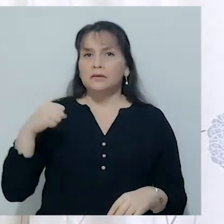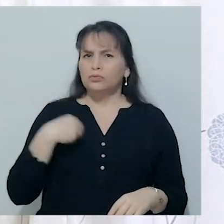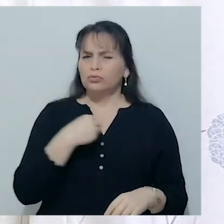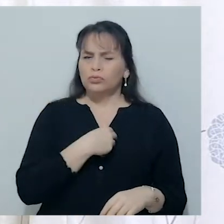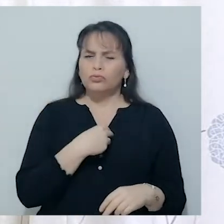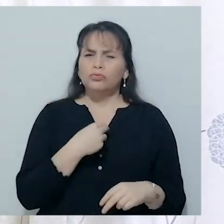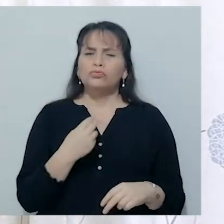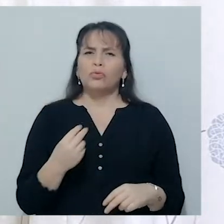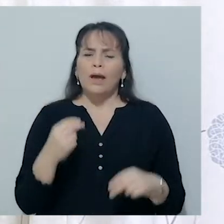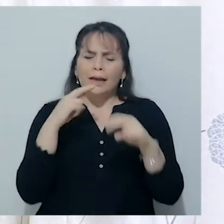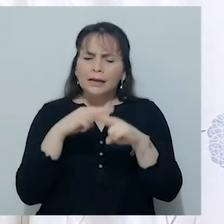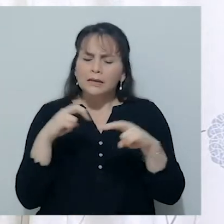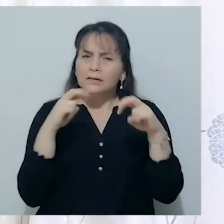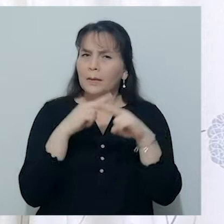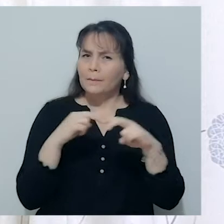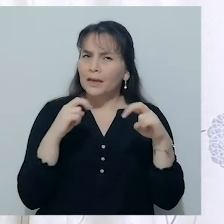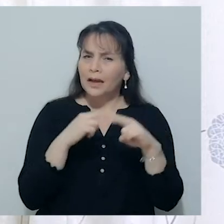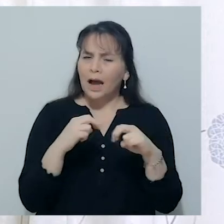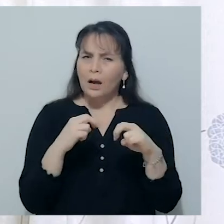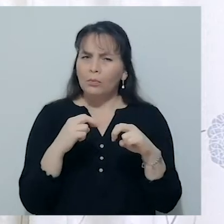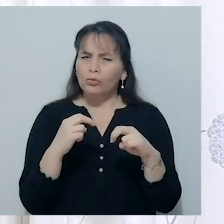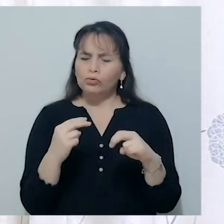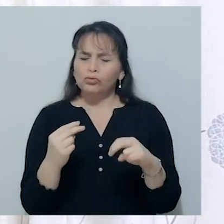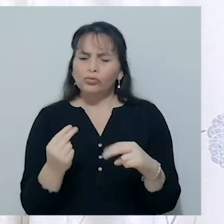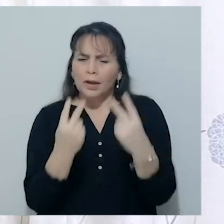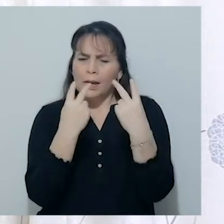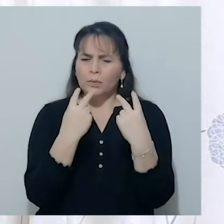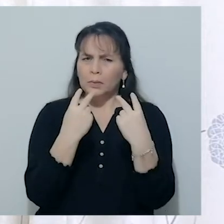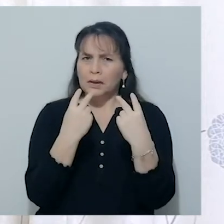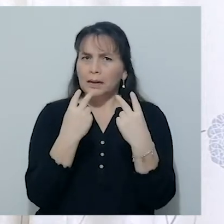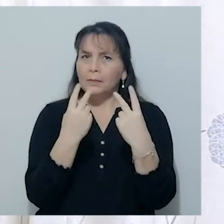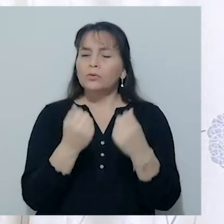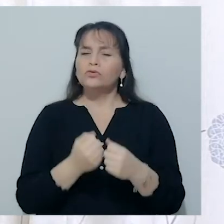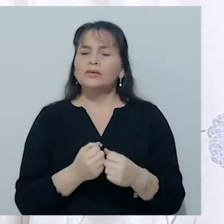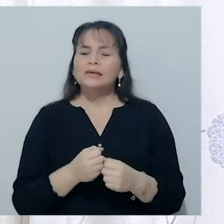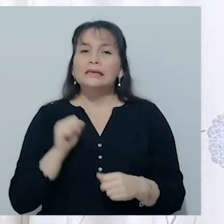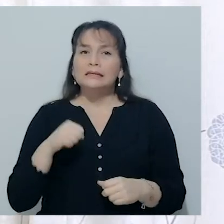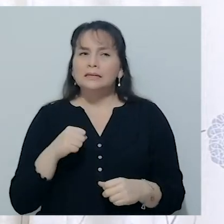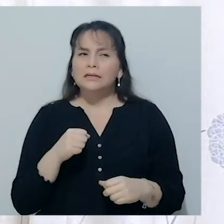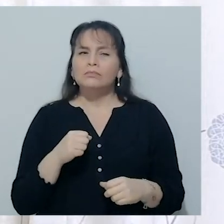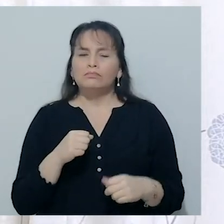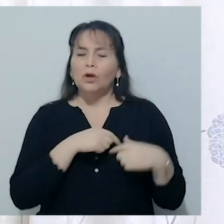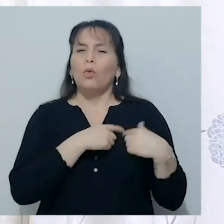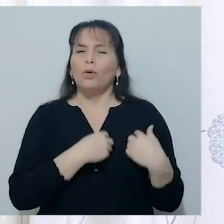mucha honestidad y nos examinamos y reconocemos de corazón una de las